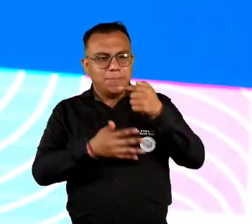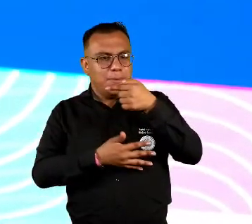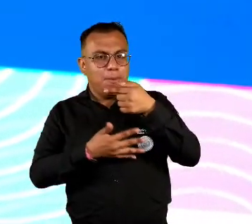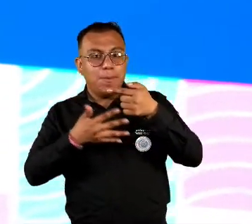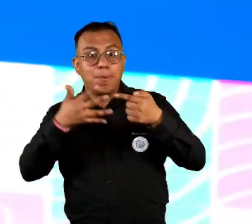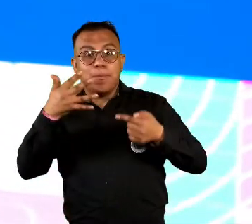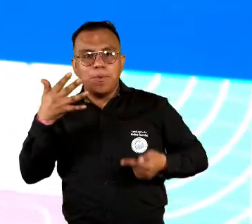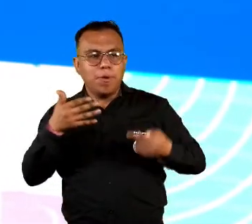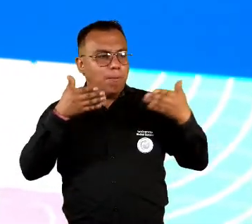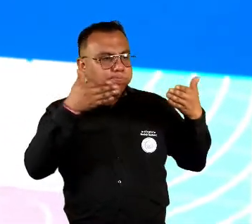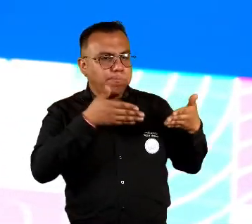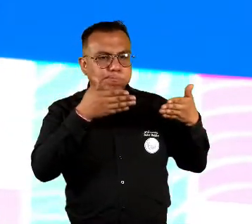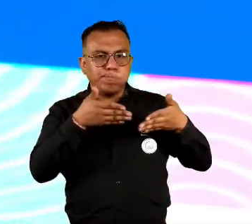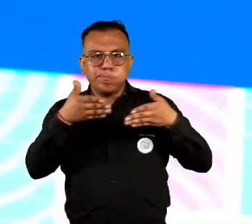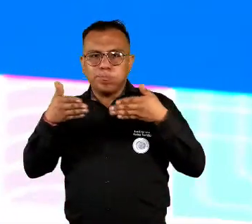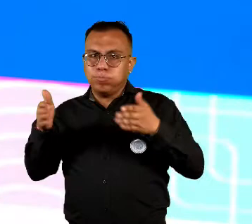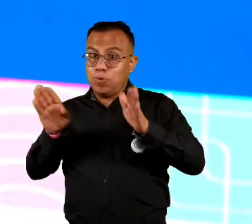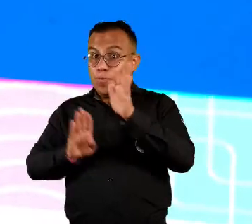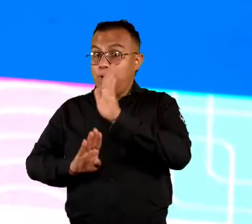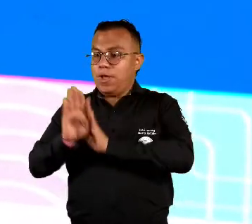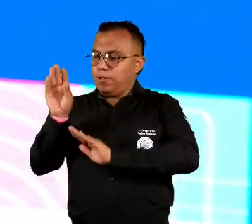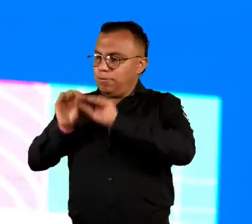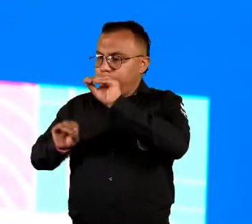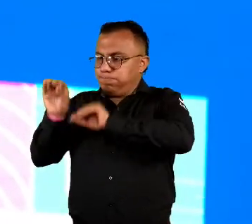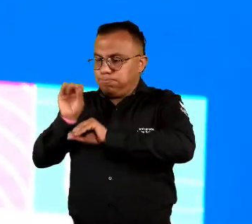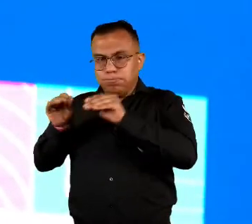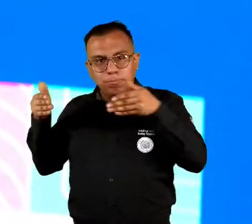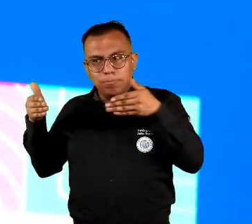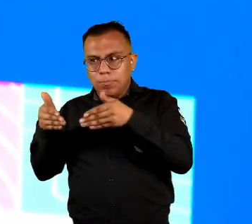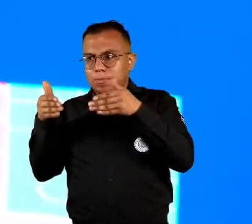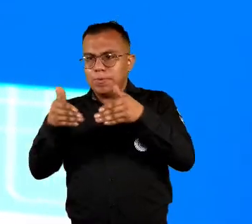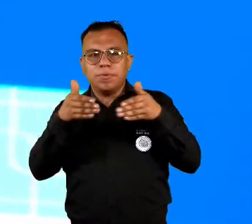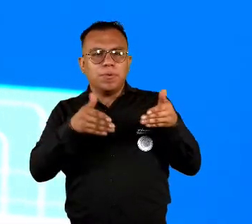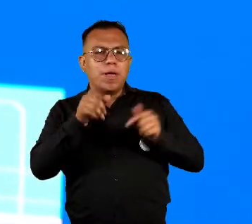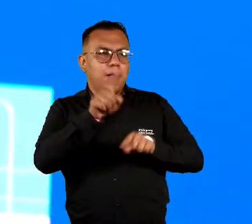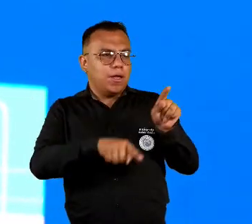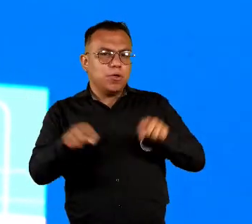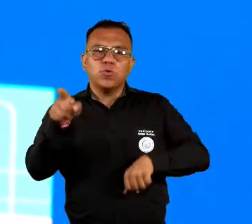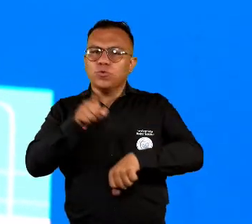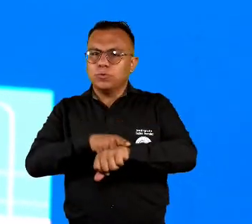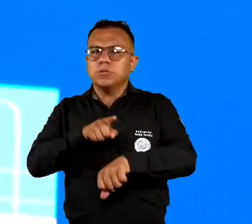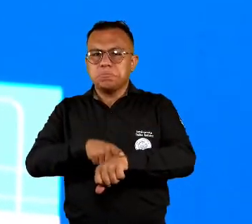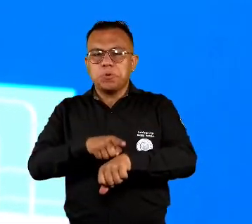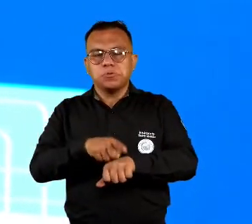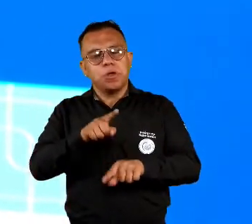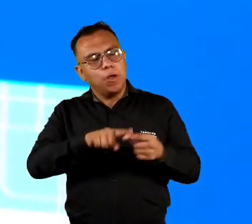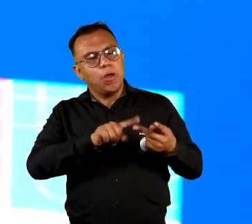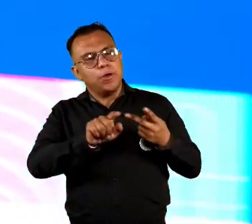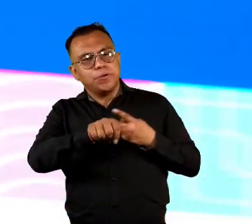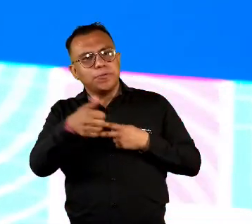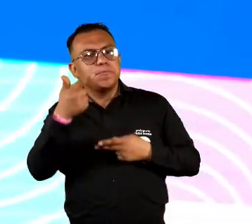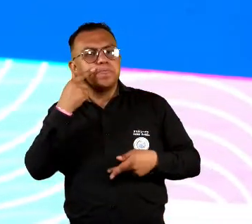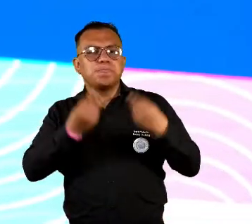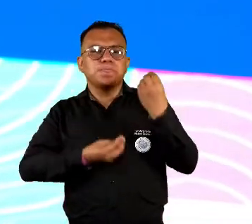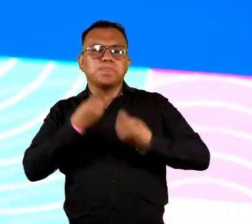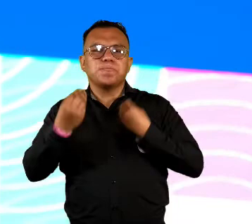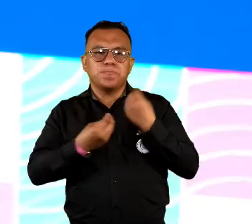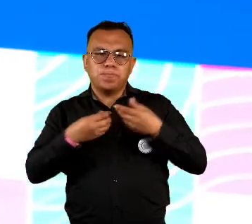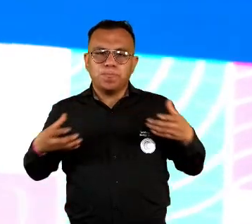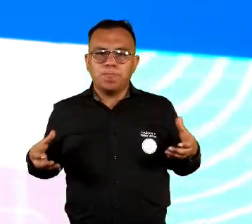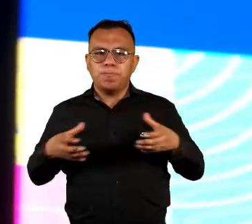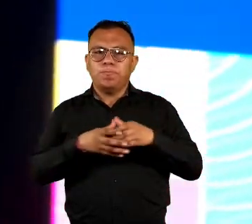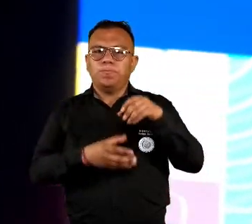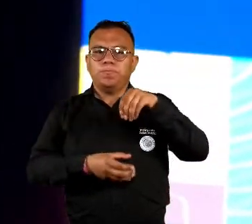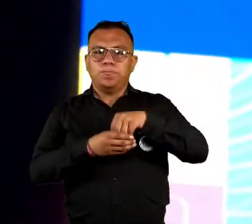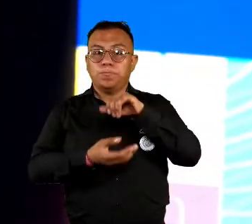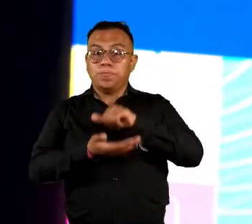publisher que se especializan como es desarrolladores que se especializan en hacer un cierto tipo de juego hay publisher que se especializan en eso